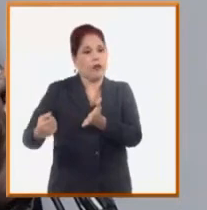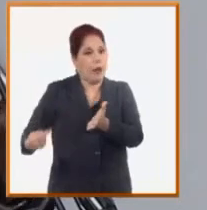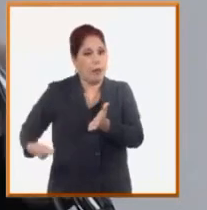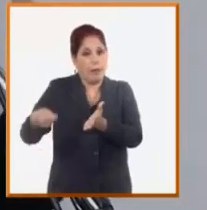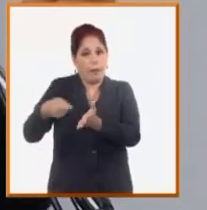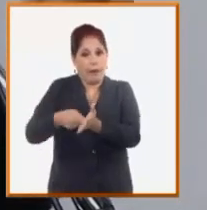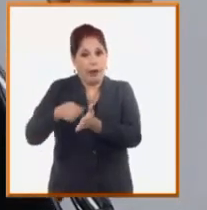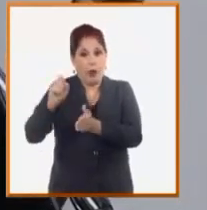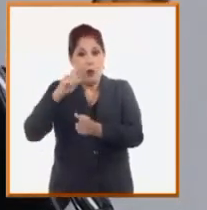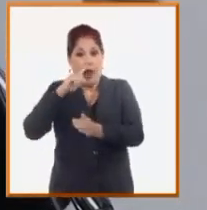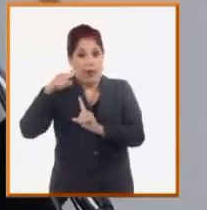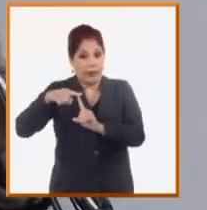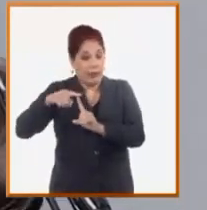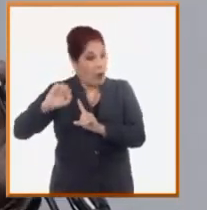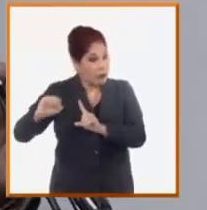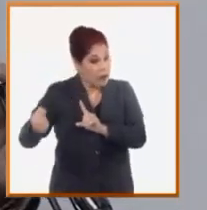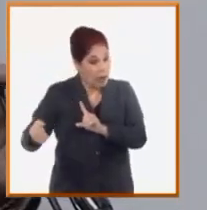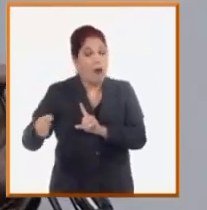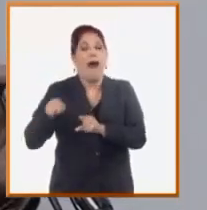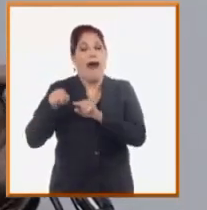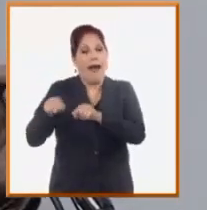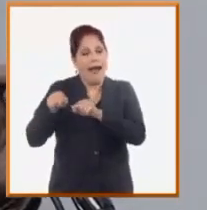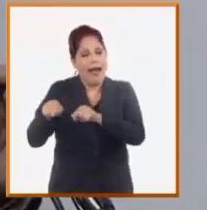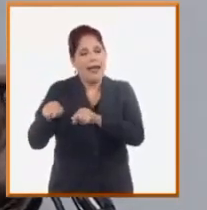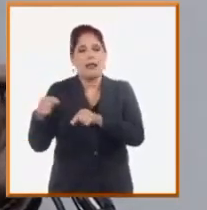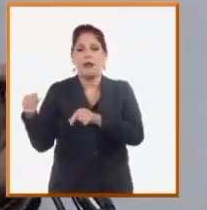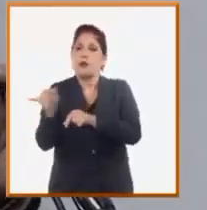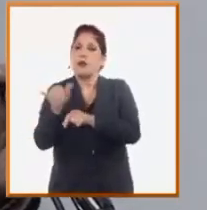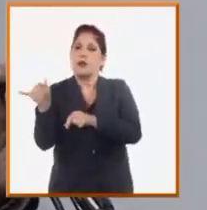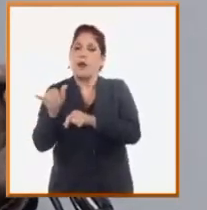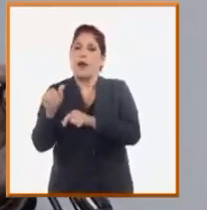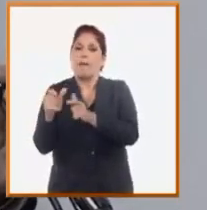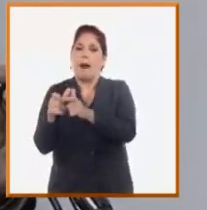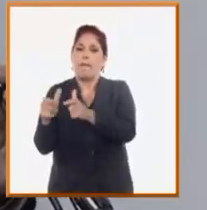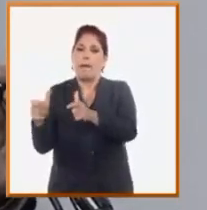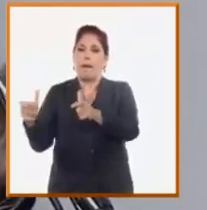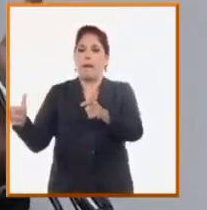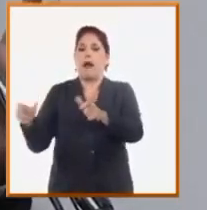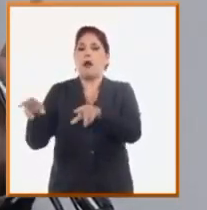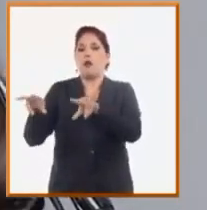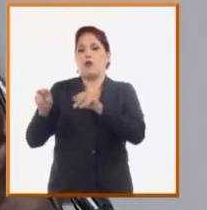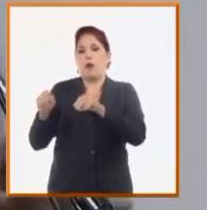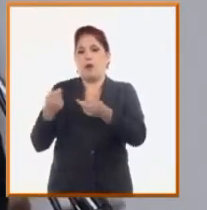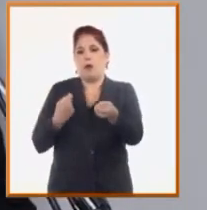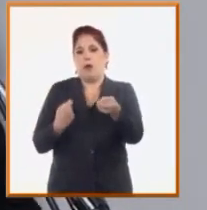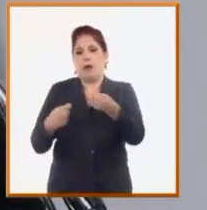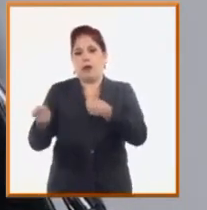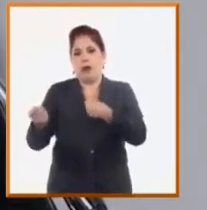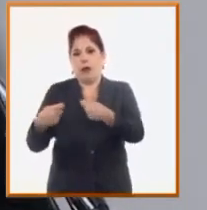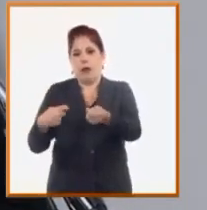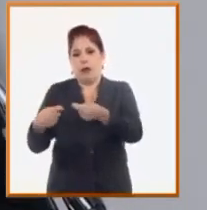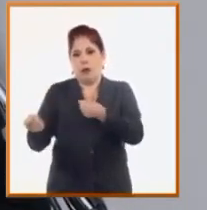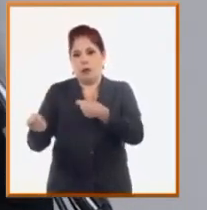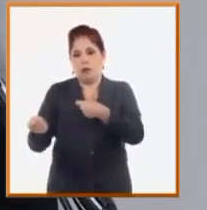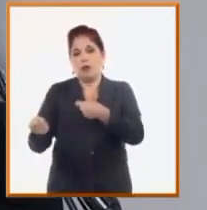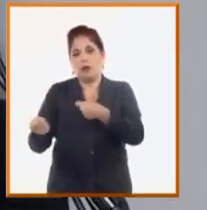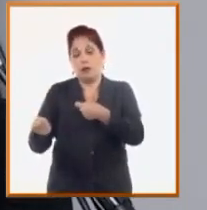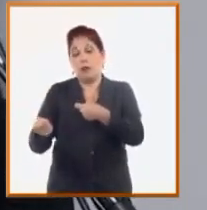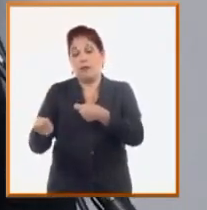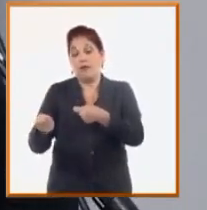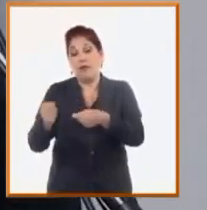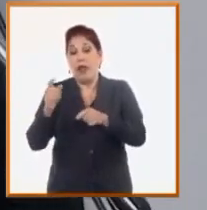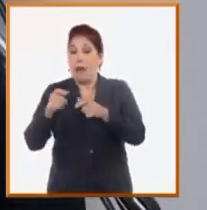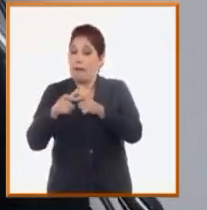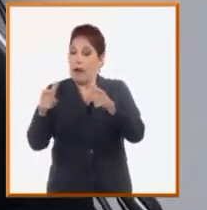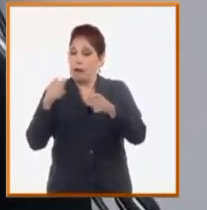obligatoriamente reconvertirse, pues hay una ampliación de los nuevos negocios. Hay que decir que generalmente hay